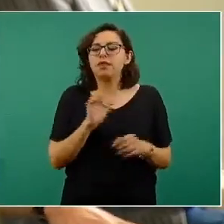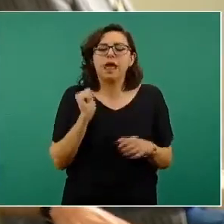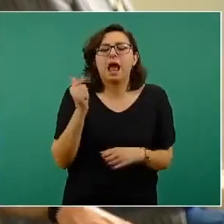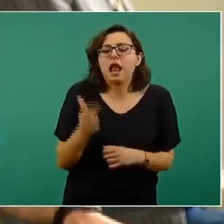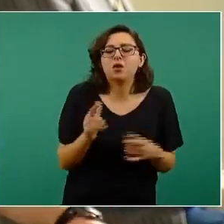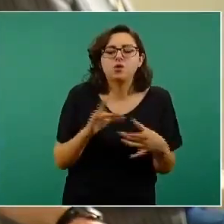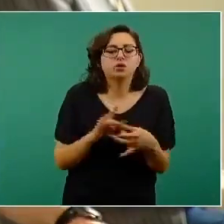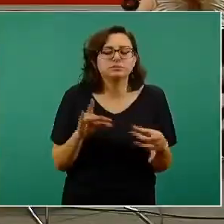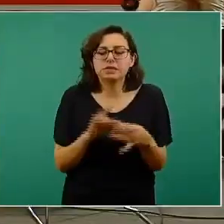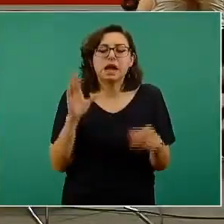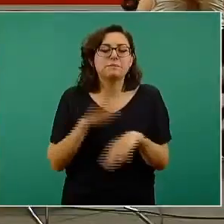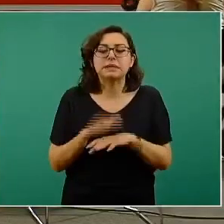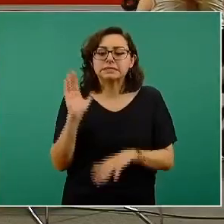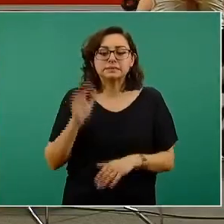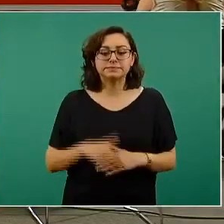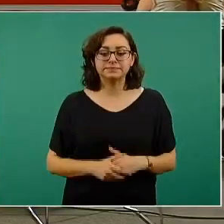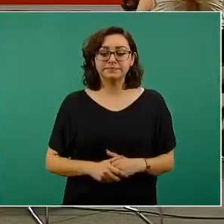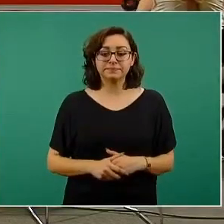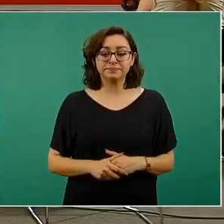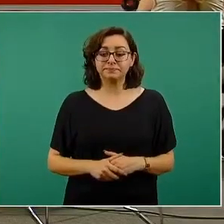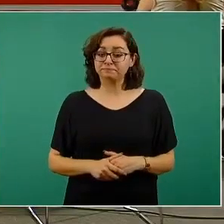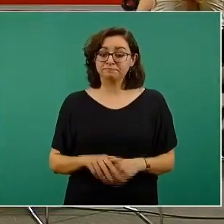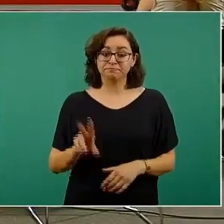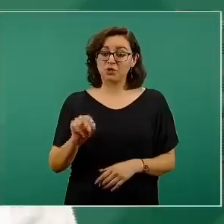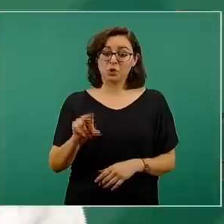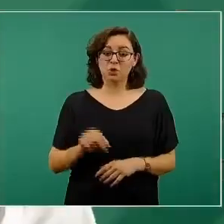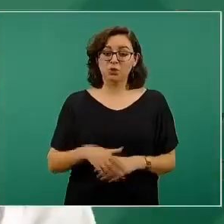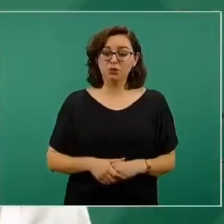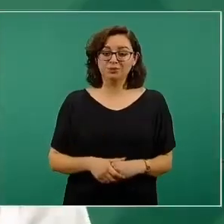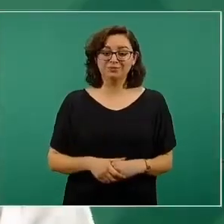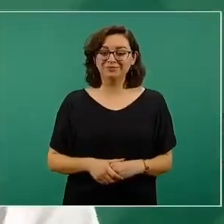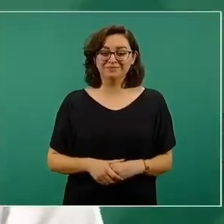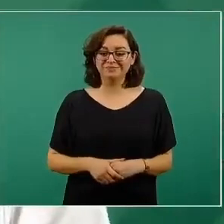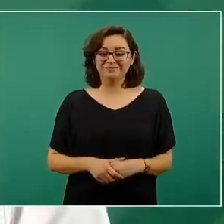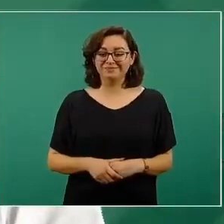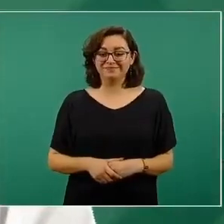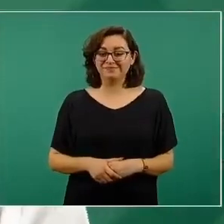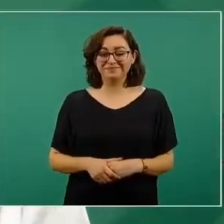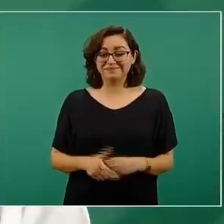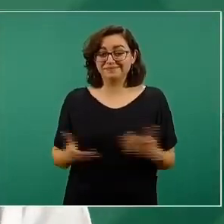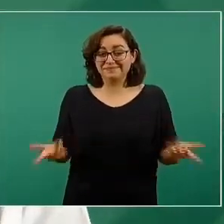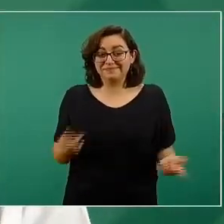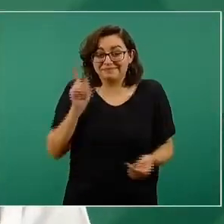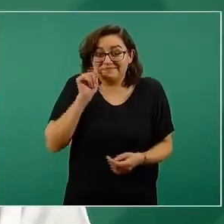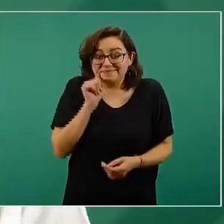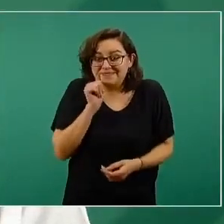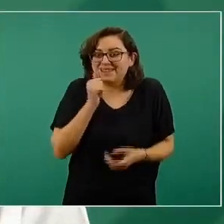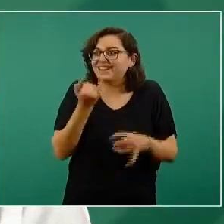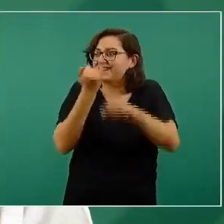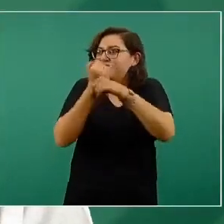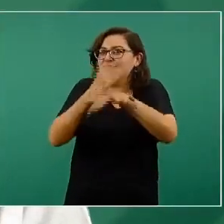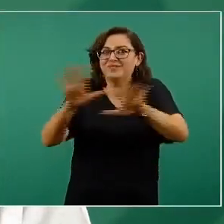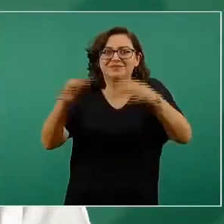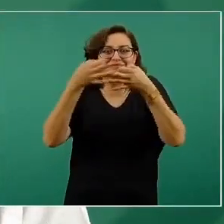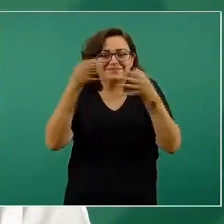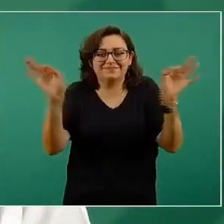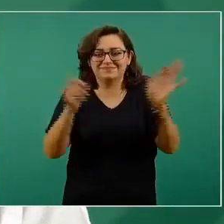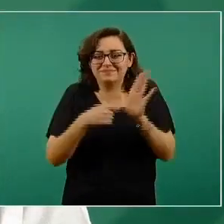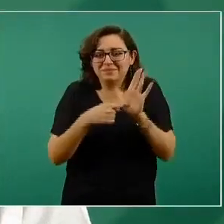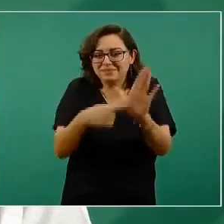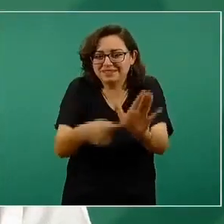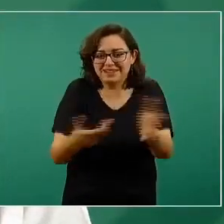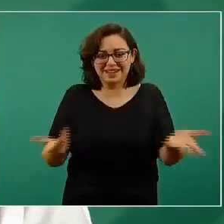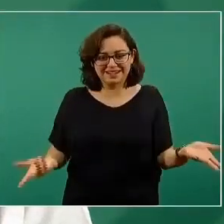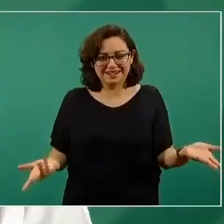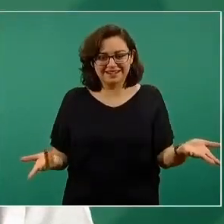adelantito. No demasiado, porque si no, entonces no tiene caso que mañana lo presentemos, pero